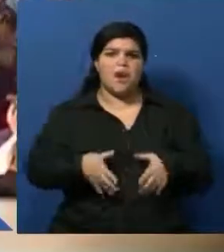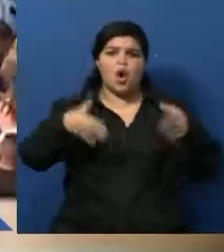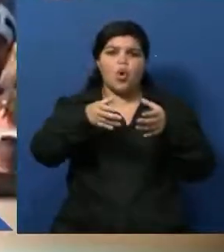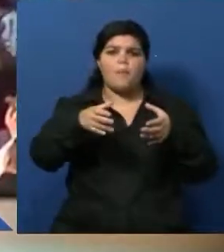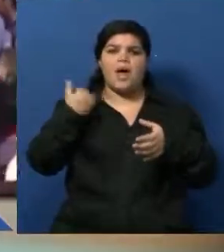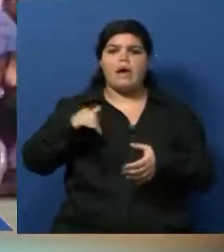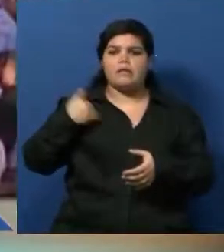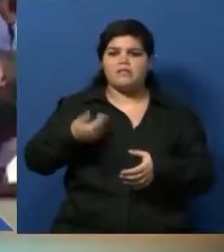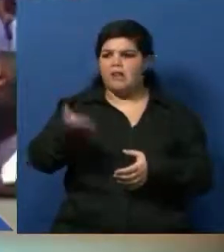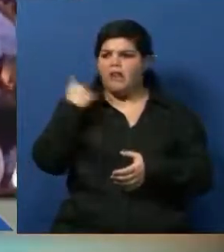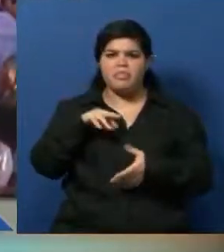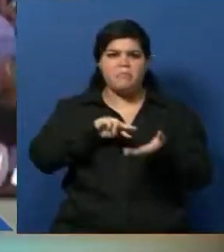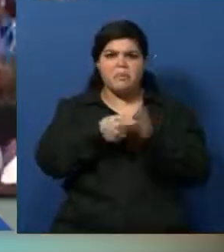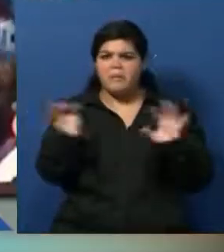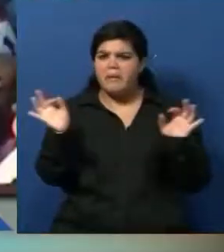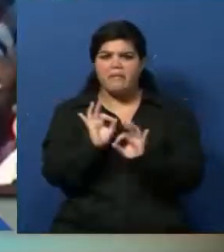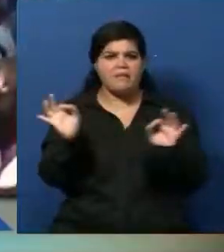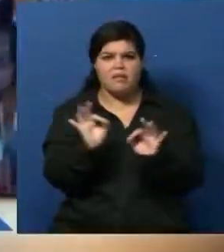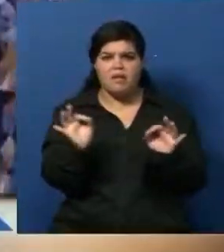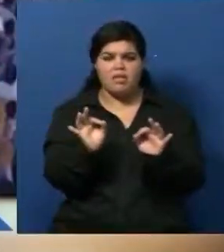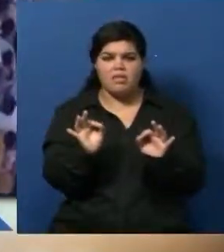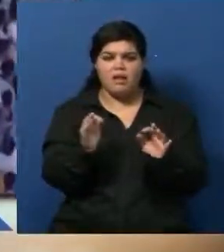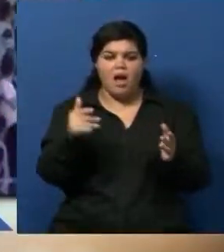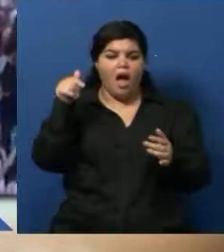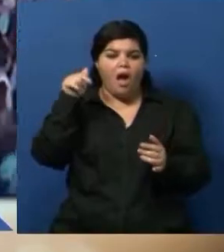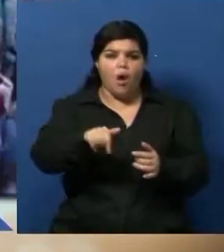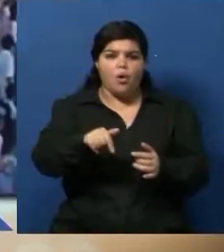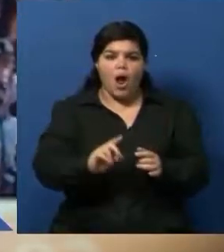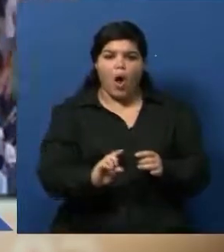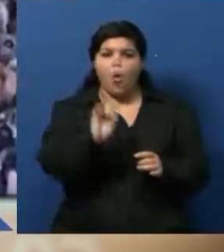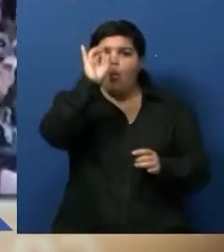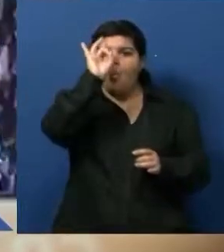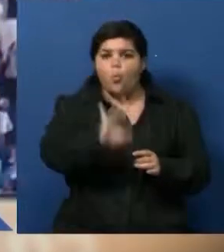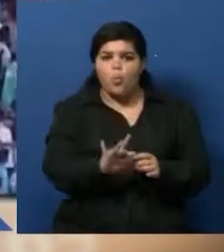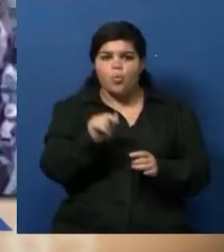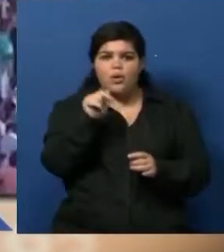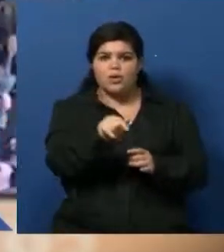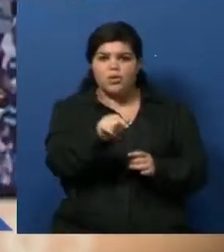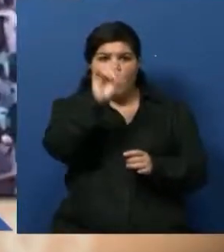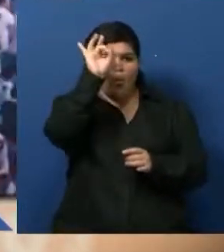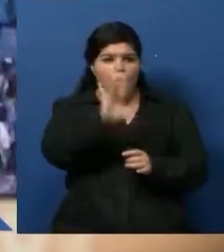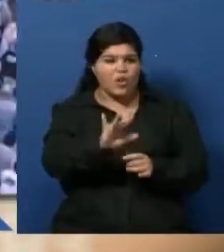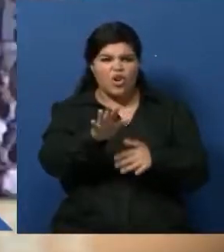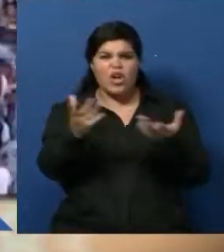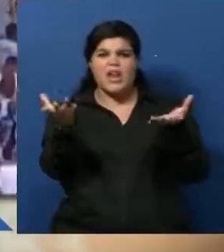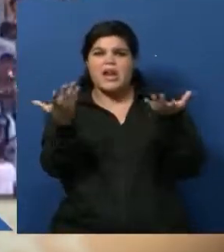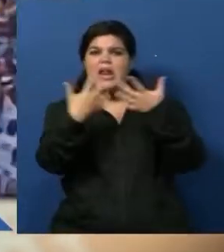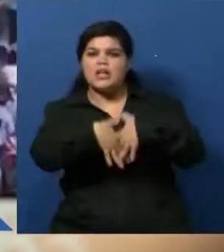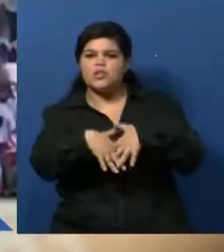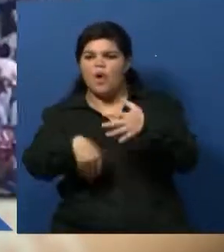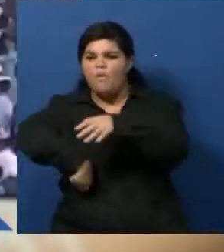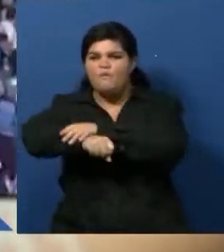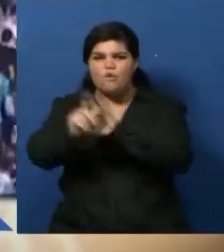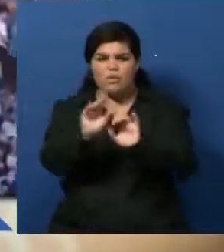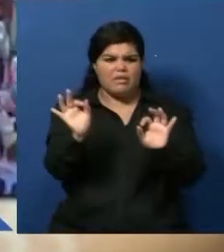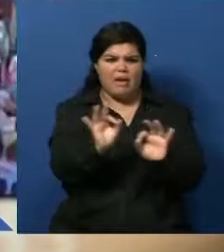hubo incidentes. Esta vez un hecho aislado, puntual, que nada tiene que ver con el fútbol, derivó que la masa reaccione